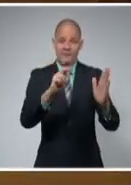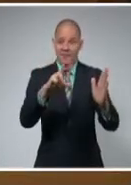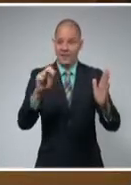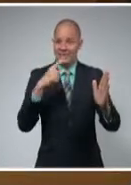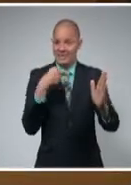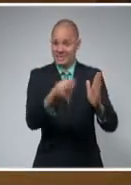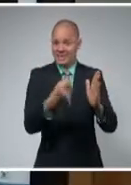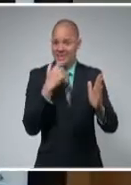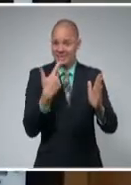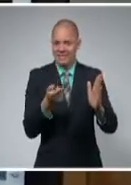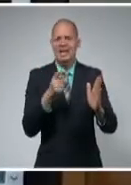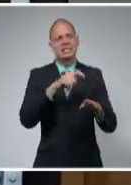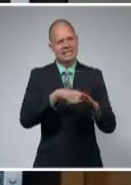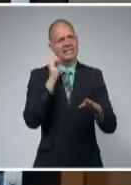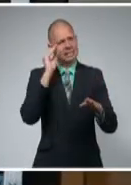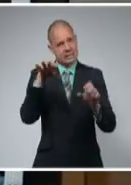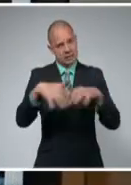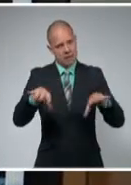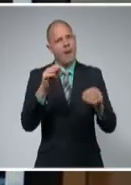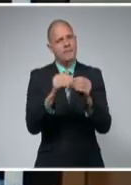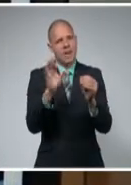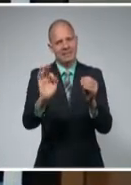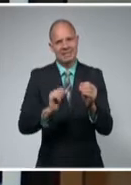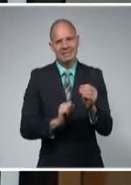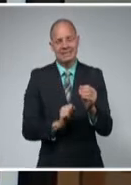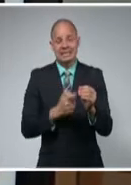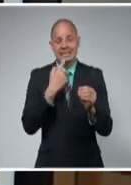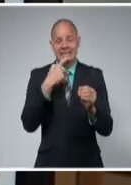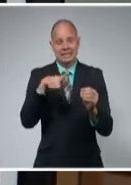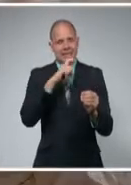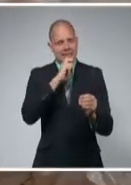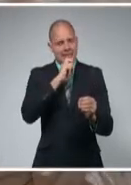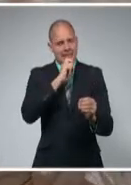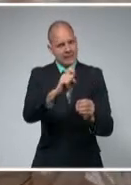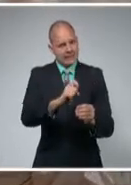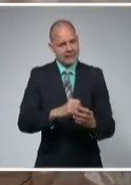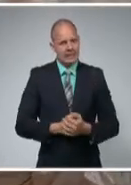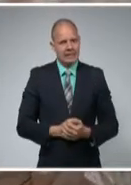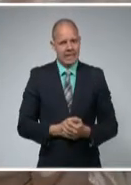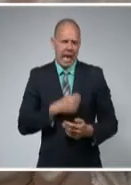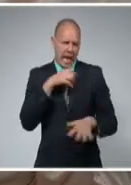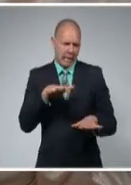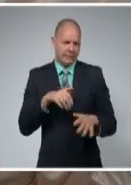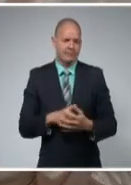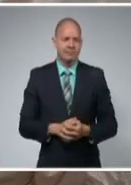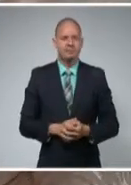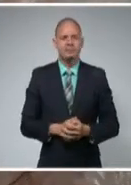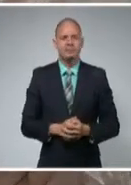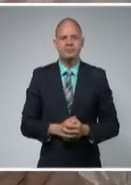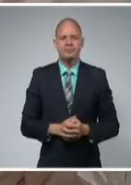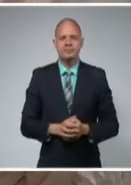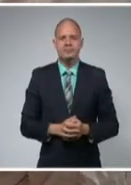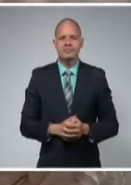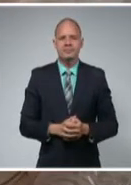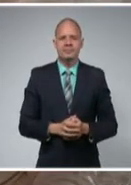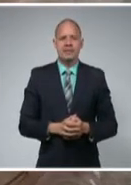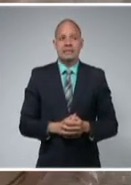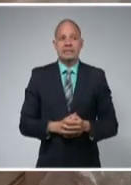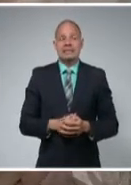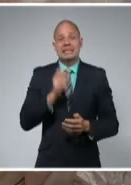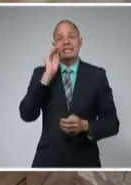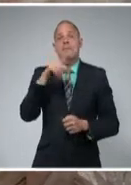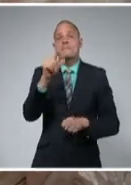de este tiempo duro y complejo que le exigió mucho más. Llegar hasta, digamos, hasta centros de aislamiento